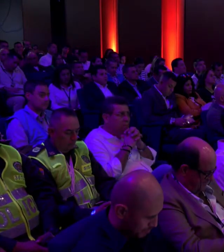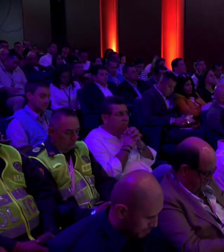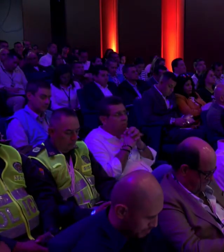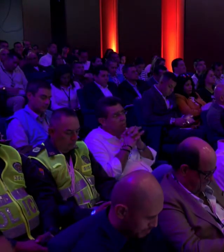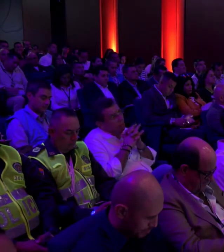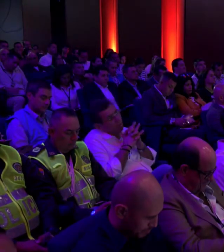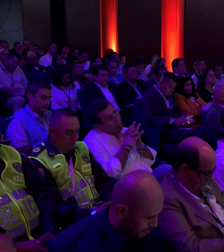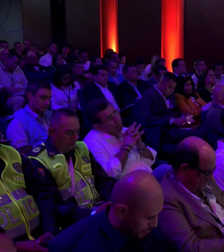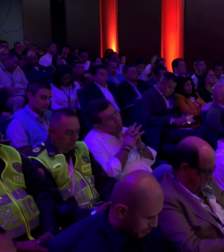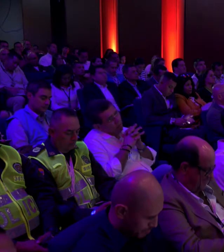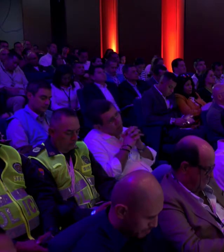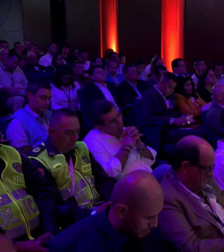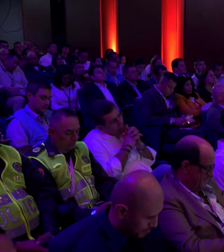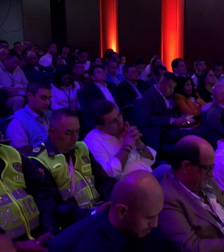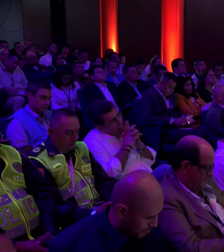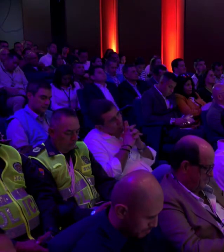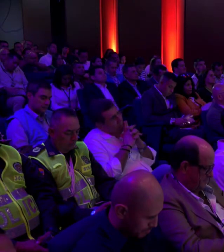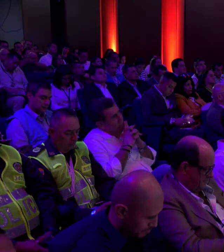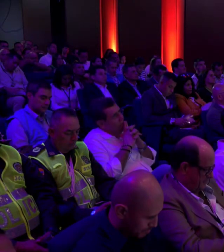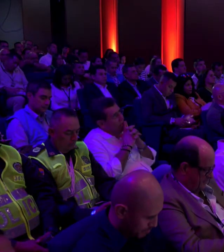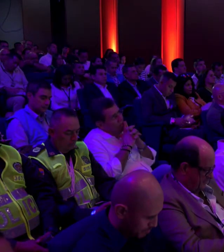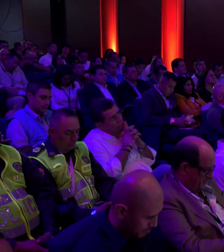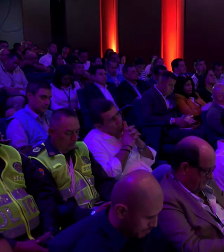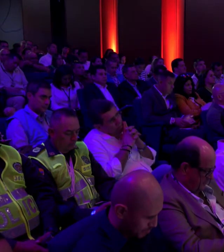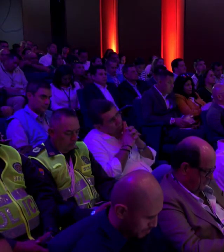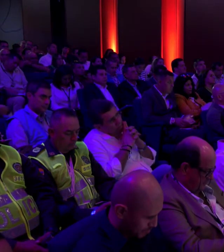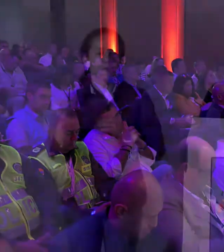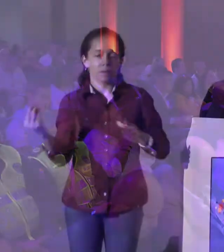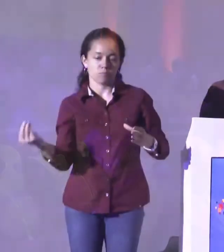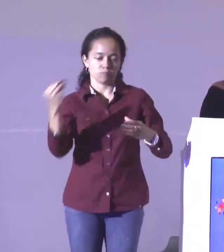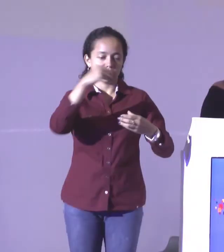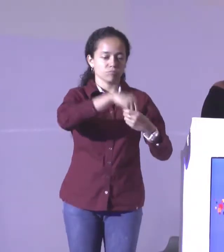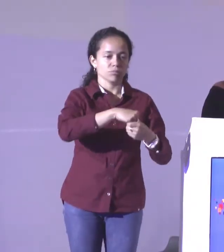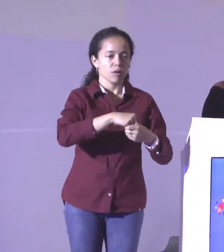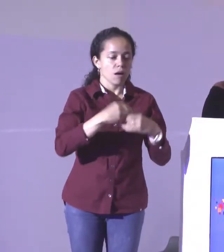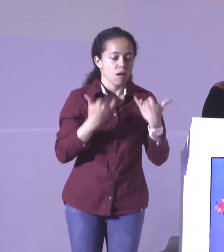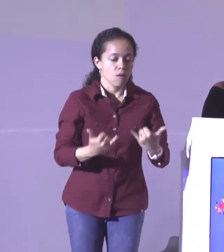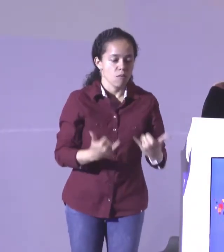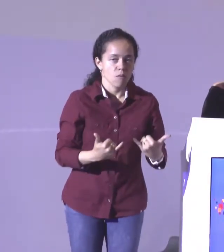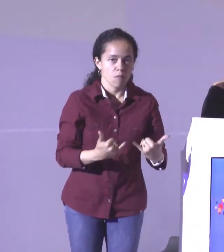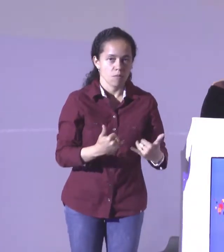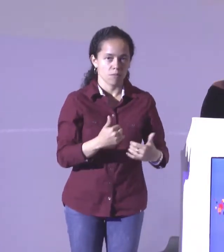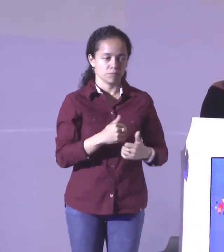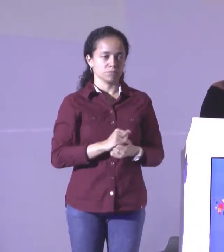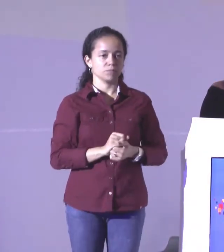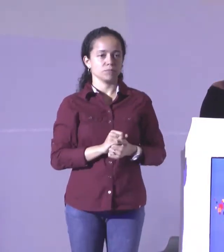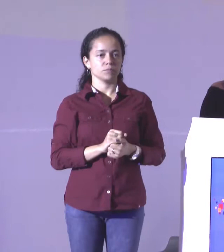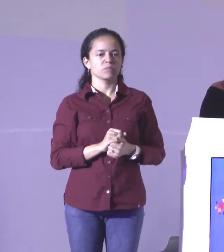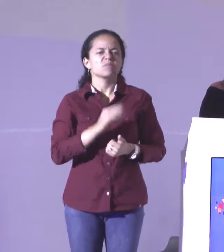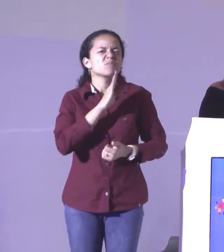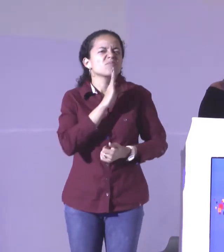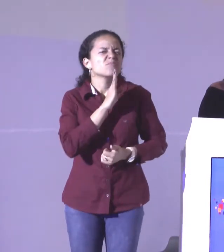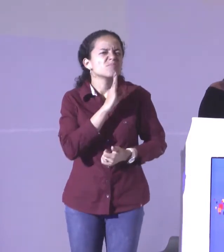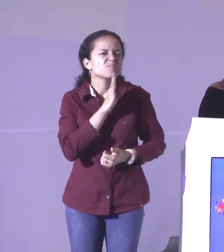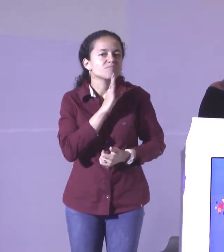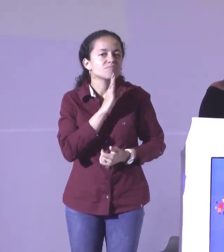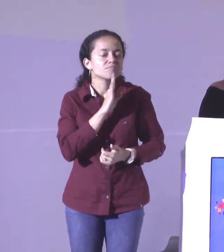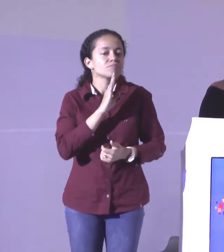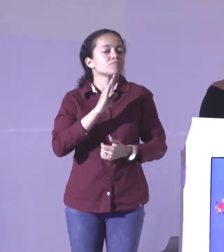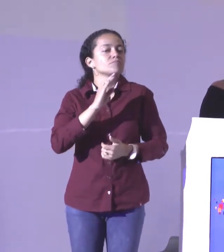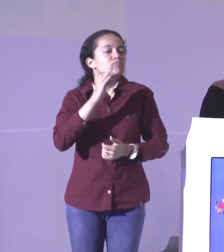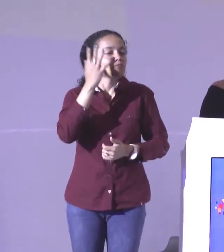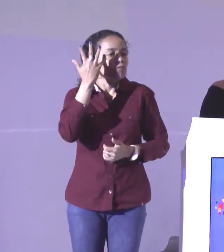y 13.000 personas que adelantan su proceso de reincorporación actualmente. ¿Quiénes son los que día a día